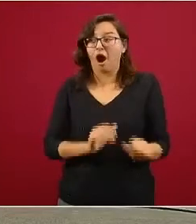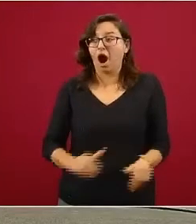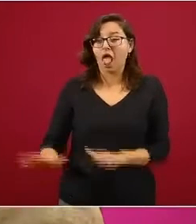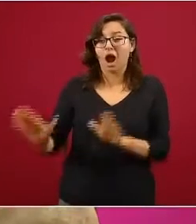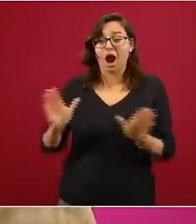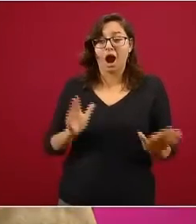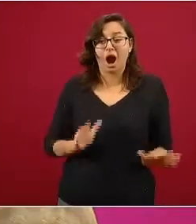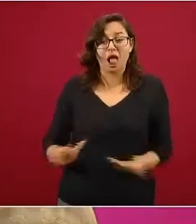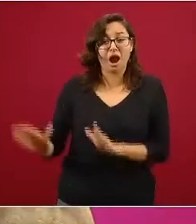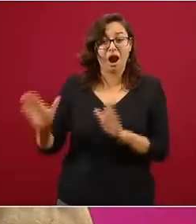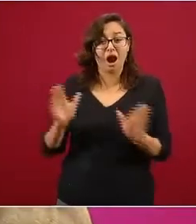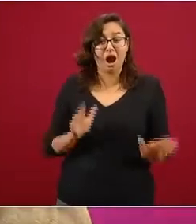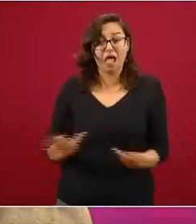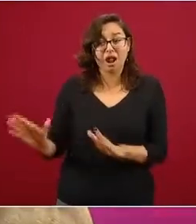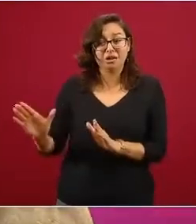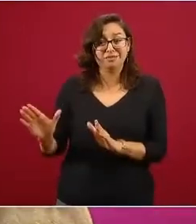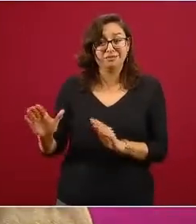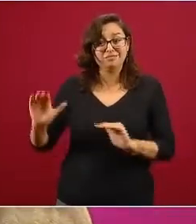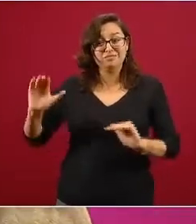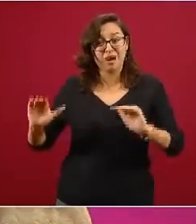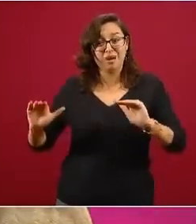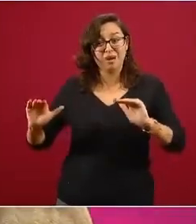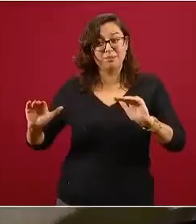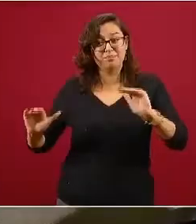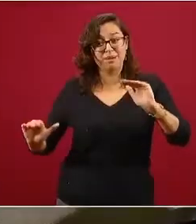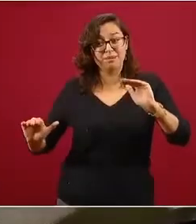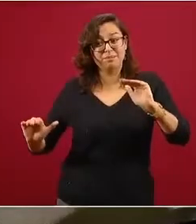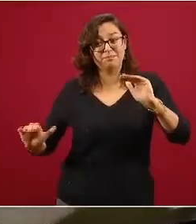Y no creo que sería